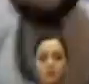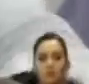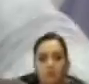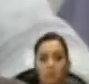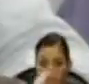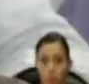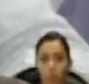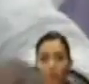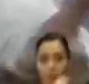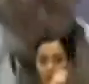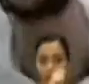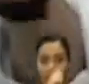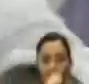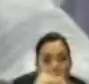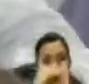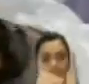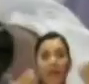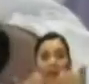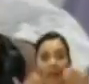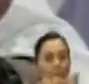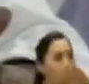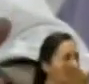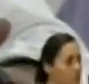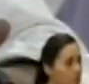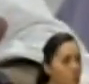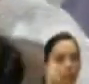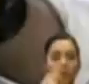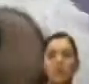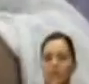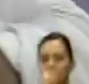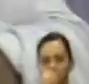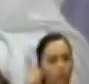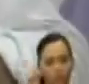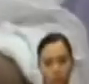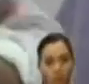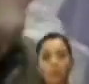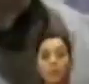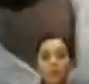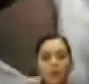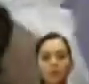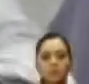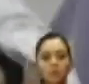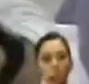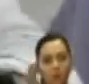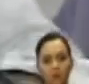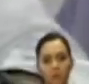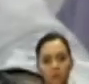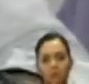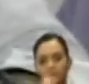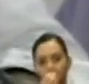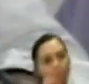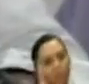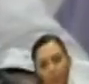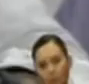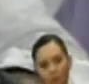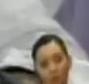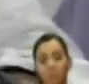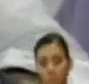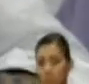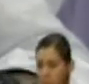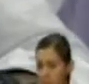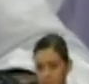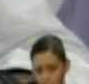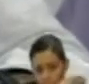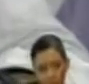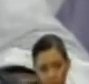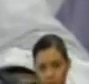podemos enseñar todos los equipos, no tenemos nada que ocultar, pero hay cosas que por seguridad nacional se tienen que mantener en sigilo. Sí les he dicho,